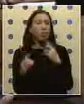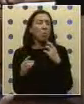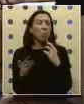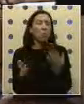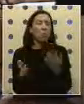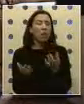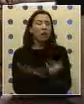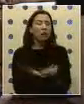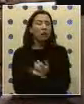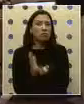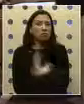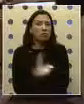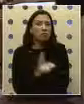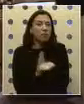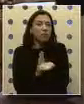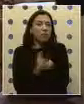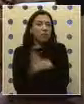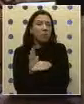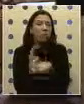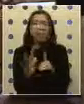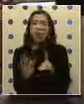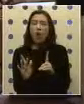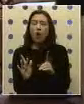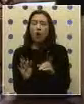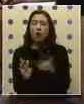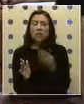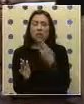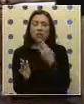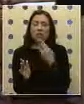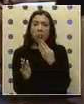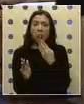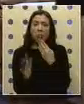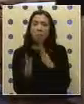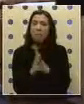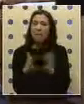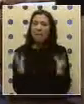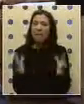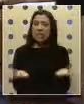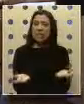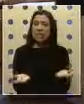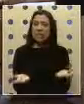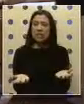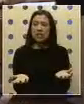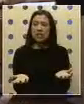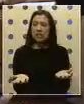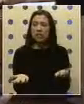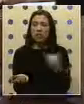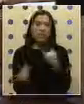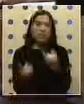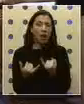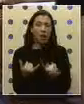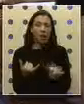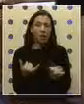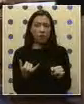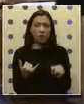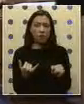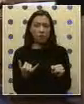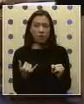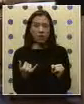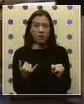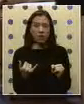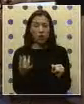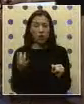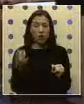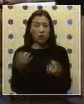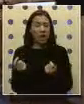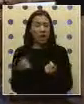los reajustes del salario mínimo no son también más enjundiosos? Porque finalmente la